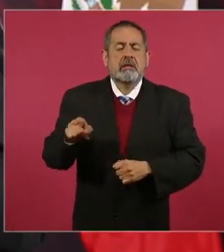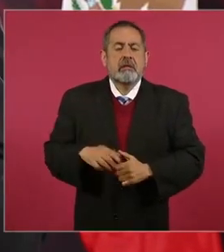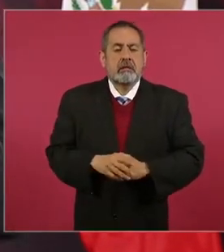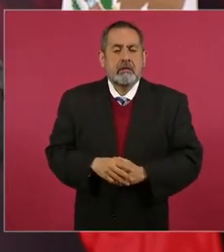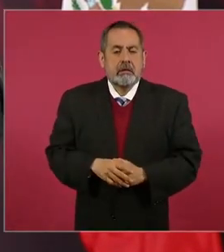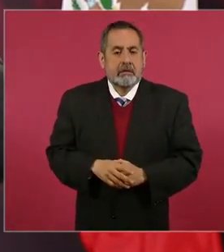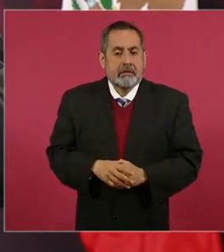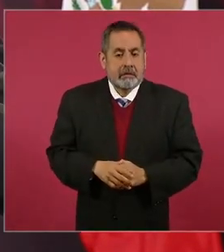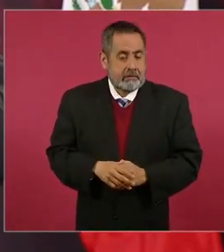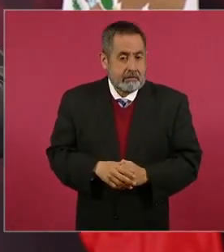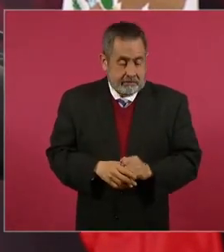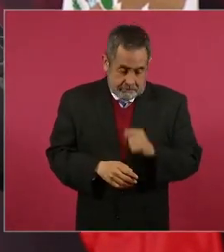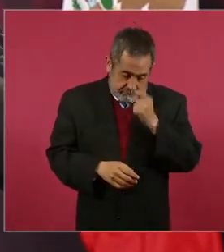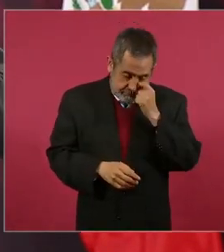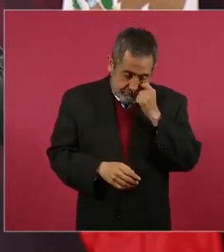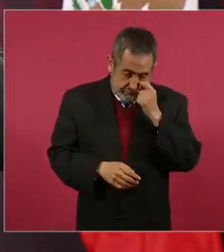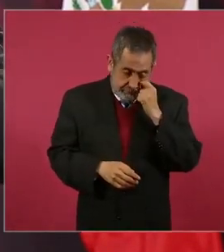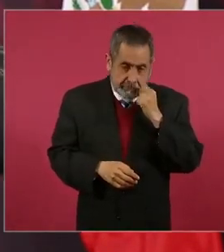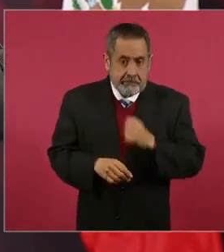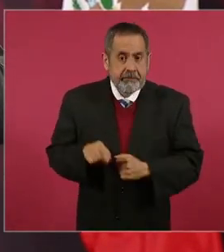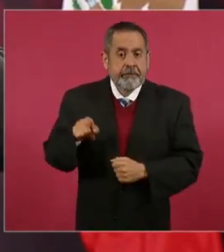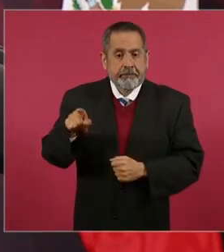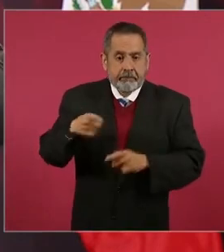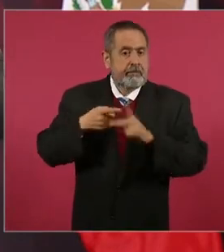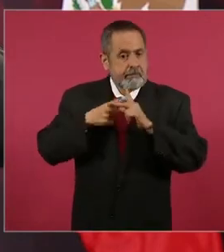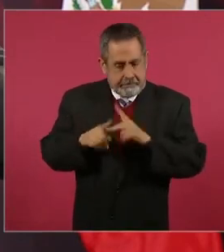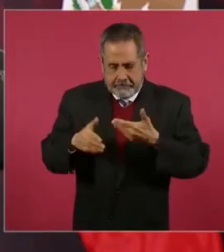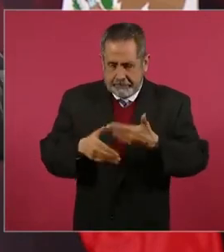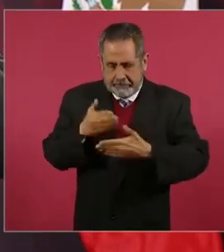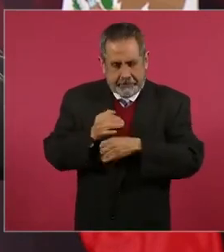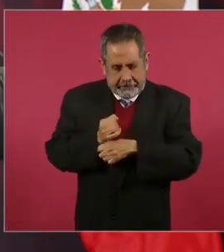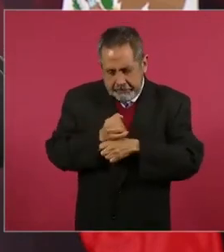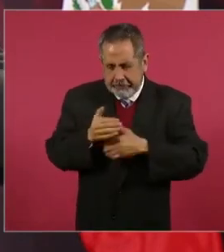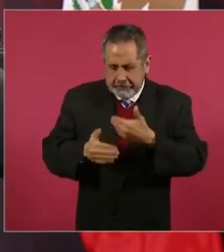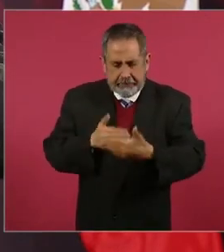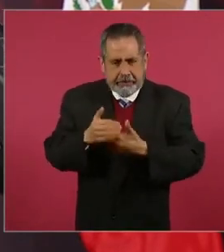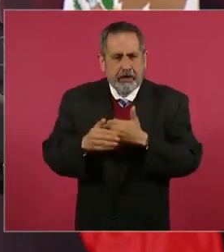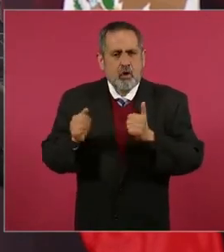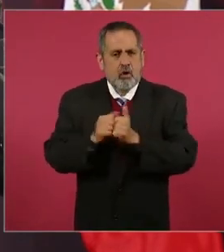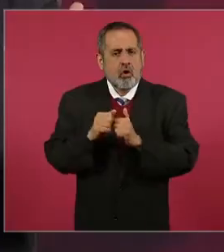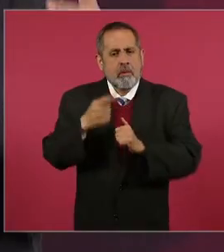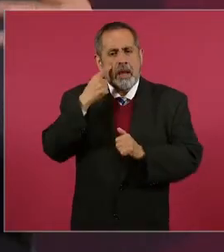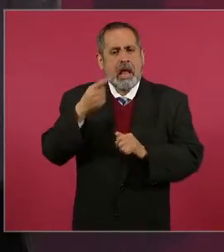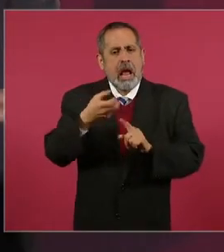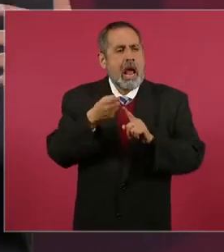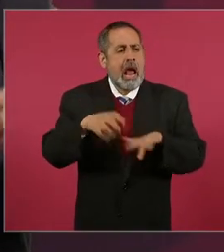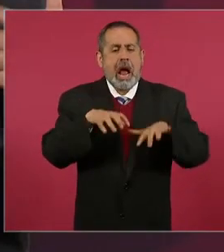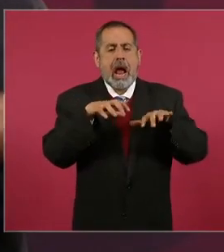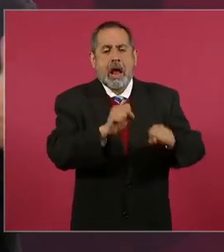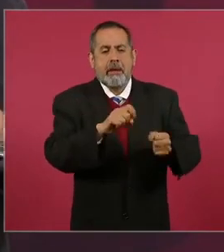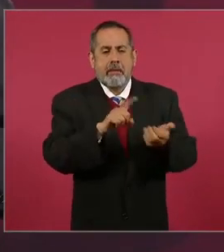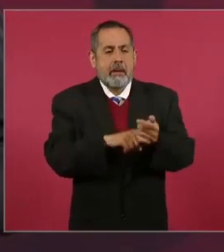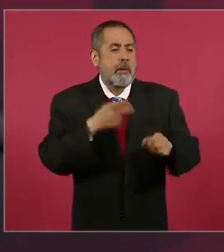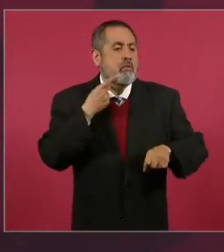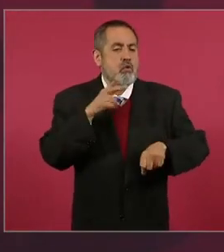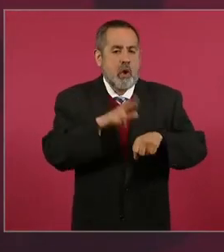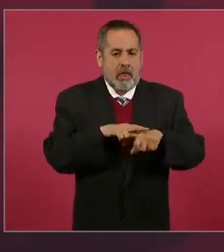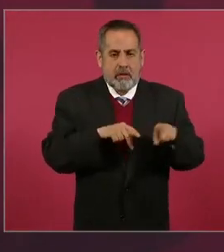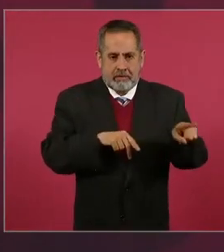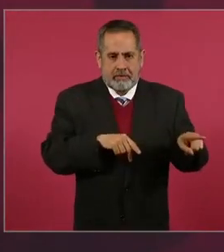y se echa a andar el proceso para conseguir la orden de aprehensión contra el